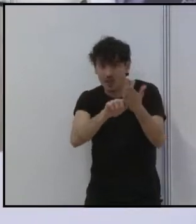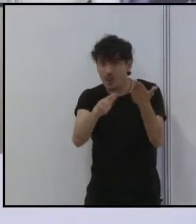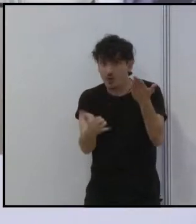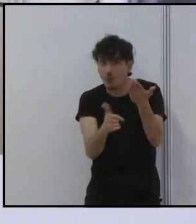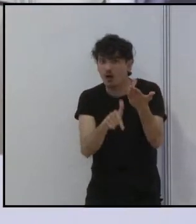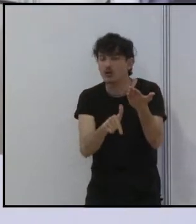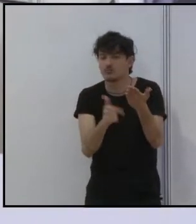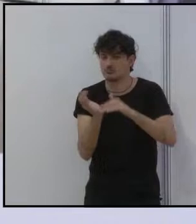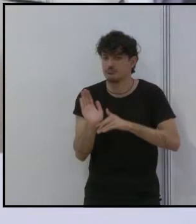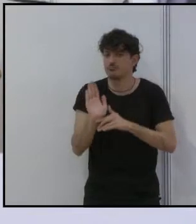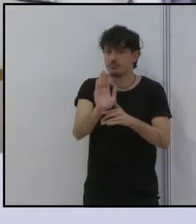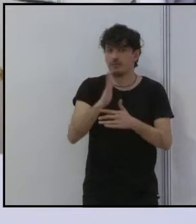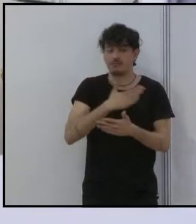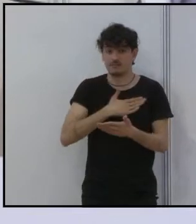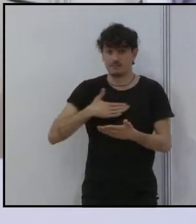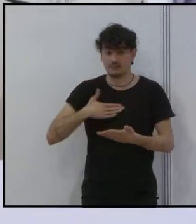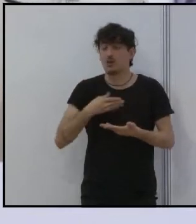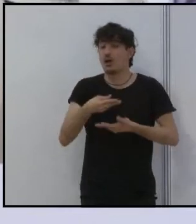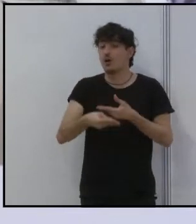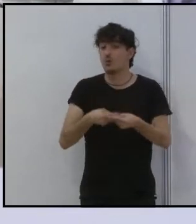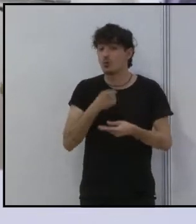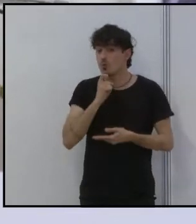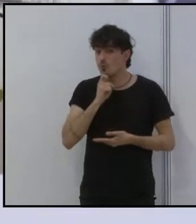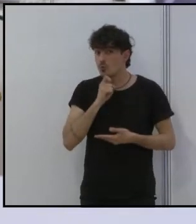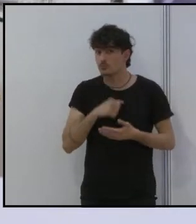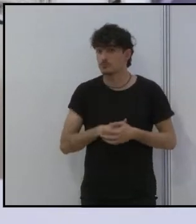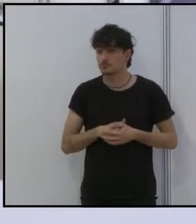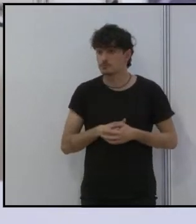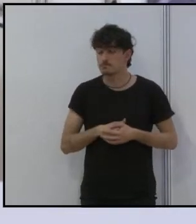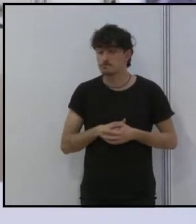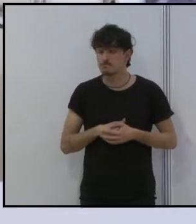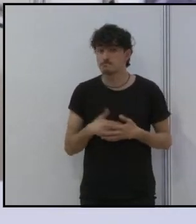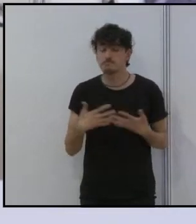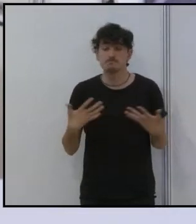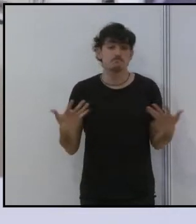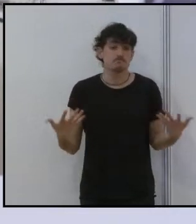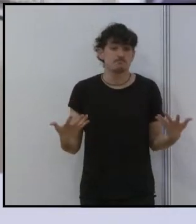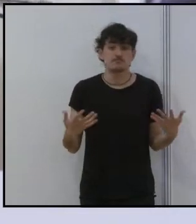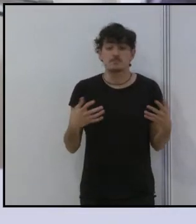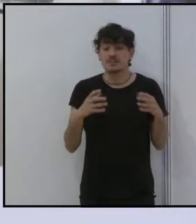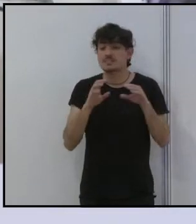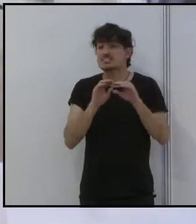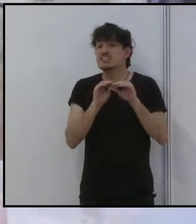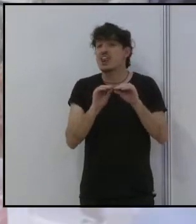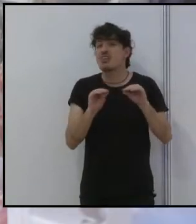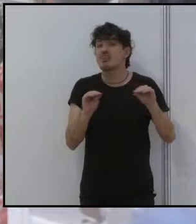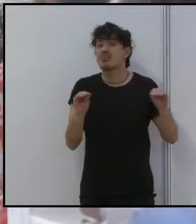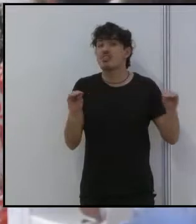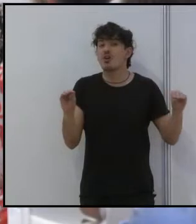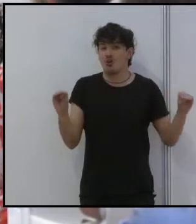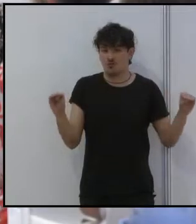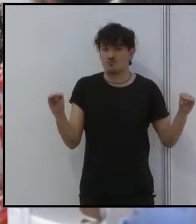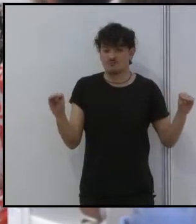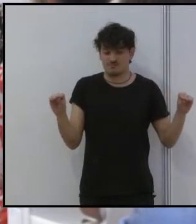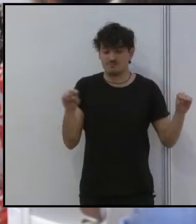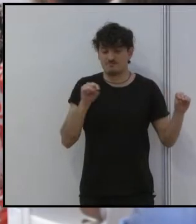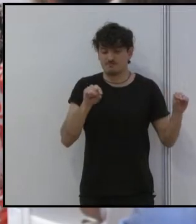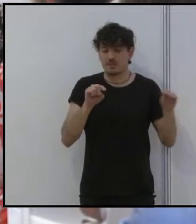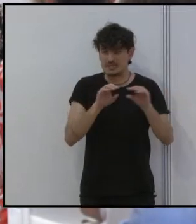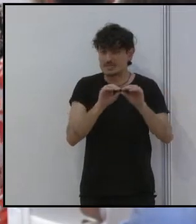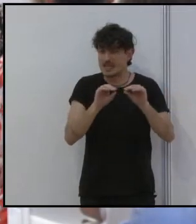hago? Buscar el silencio, jugar con el silencio, buscar el silencio